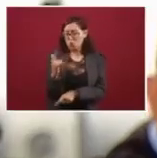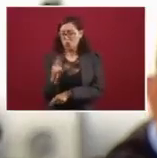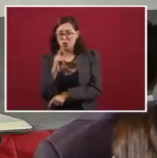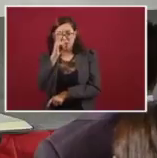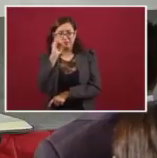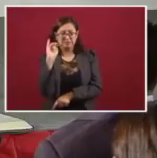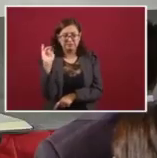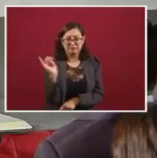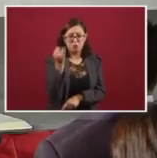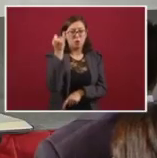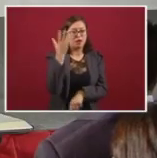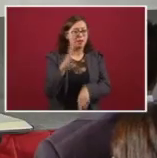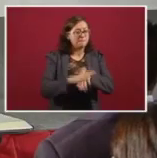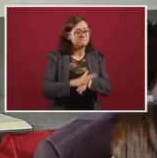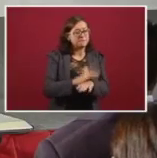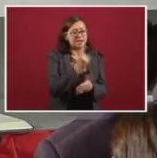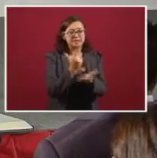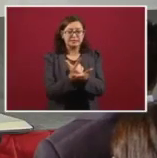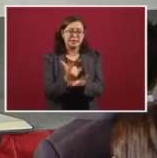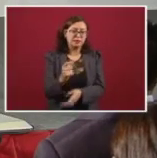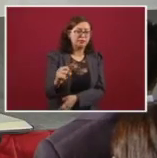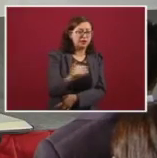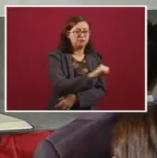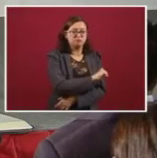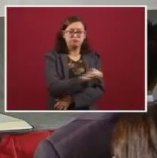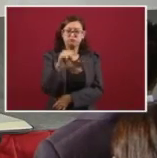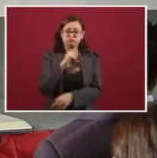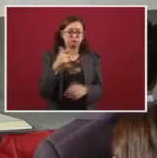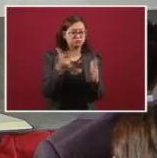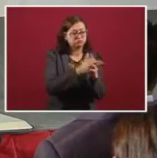En junio fueron 215,